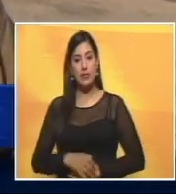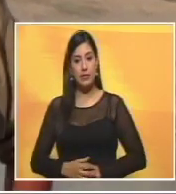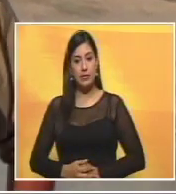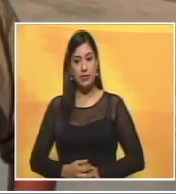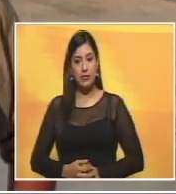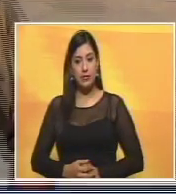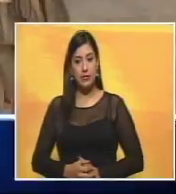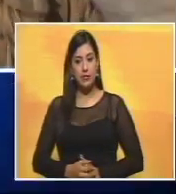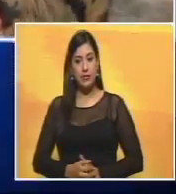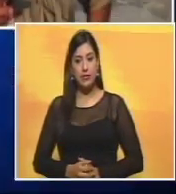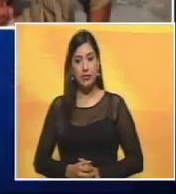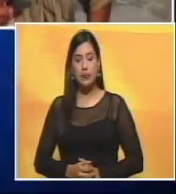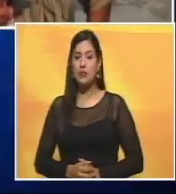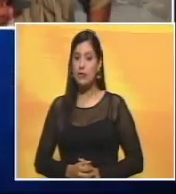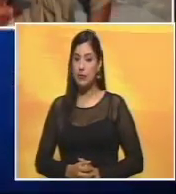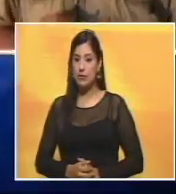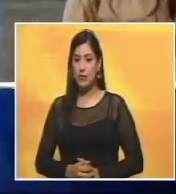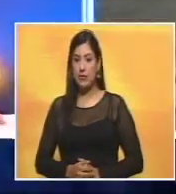oportunamente.